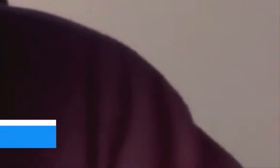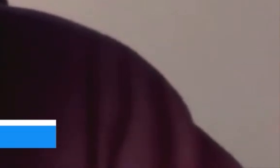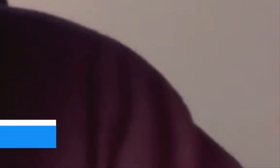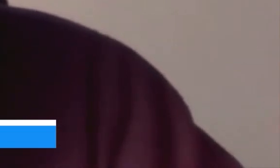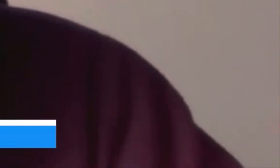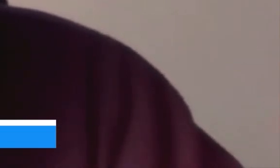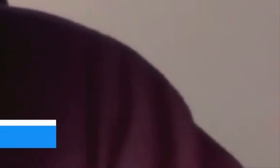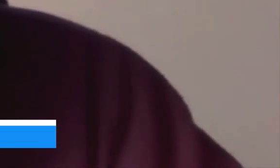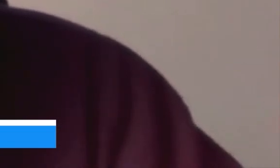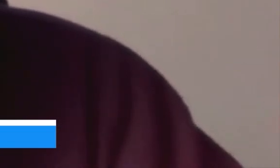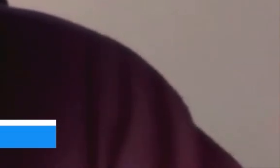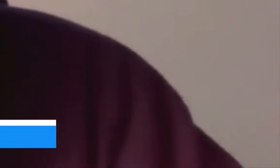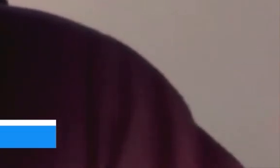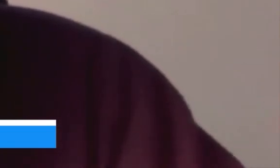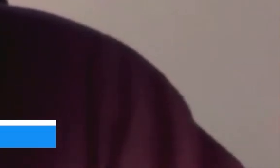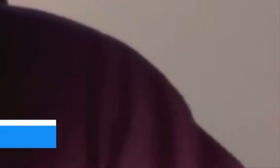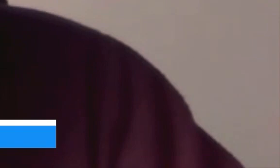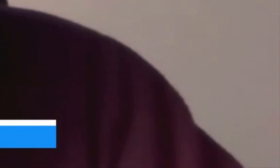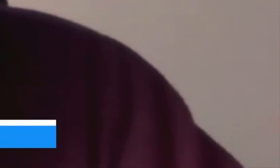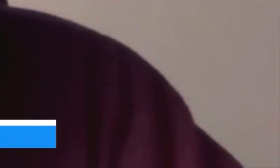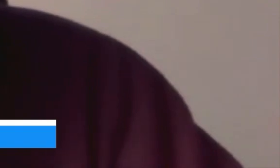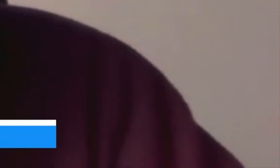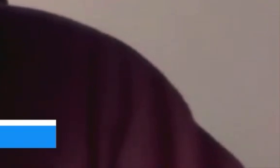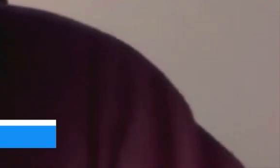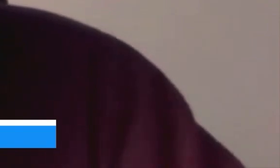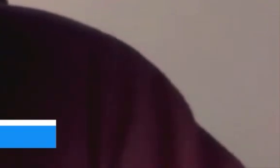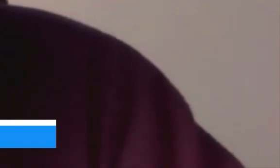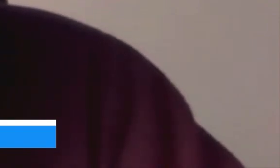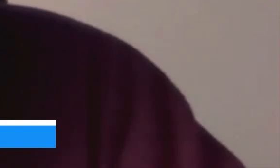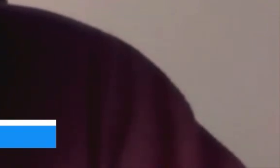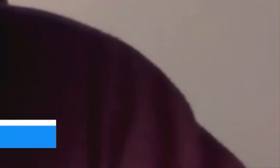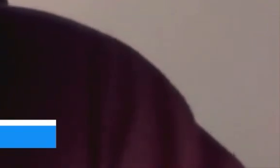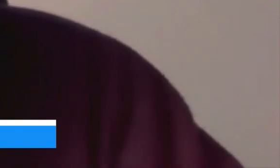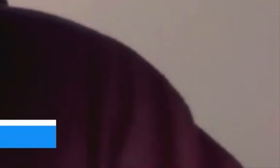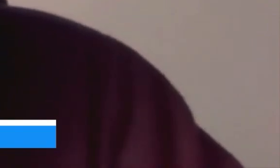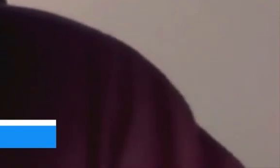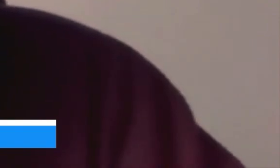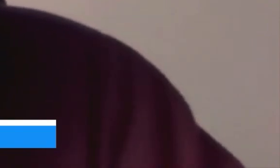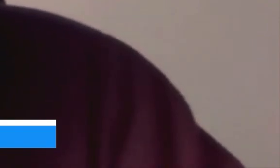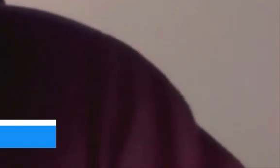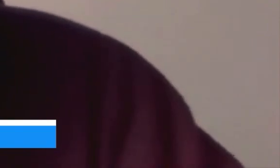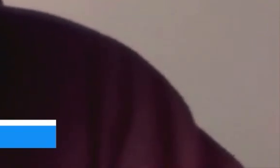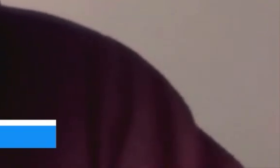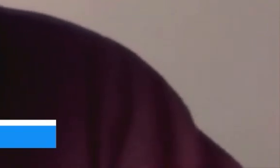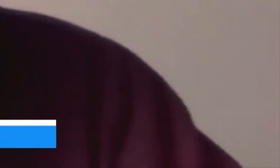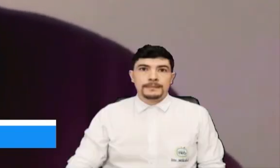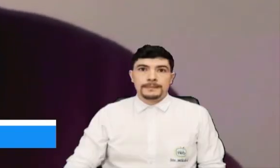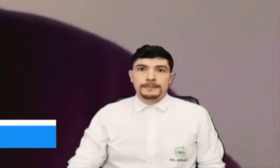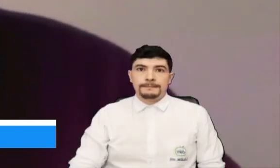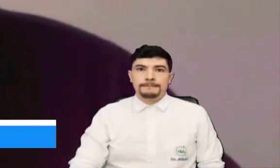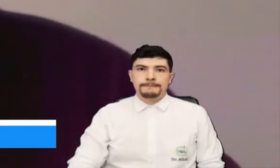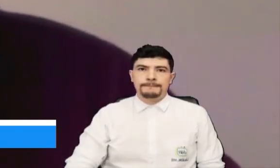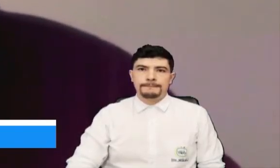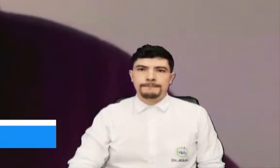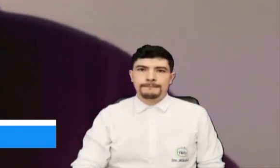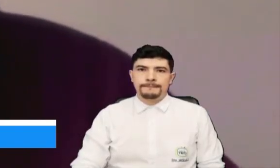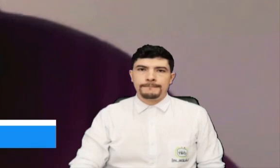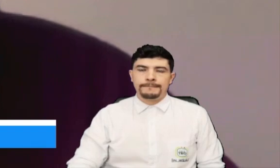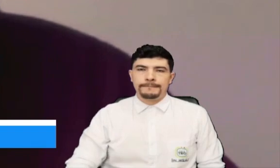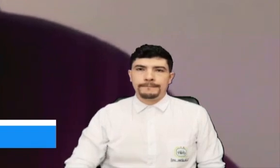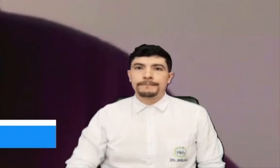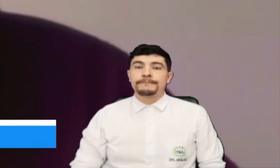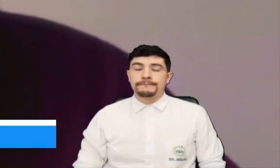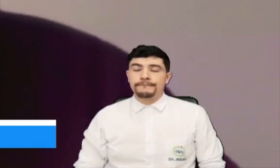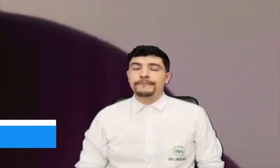cuál entidad van a estar recibiendo su subsidio. Con este proceso que estamos cumpliendo esta semana, vamos a tener también